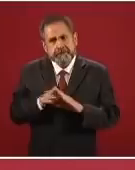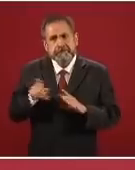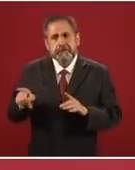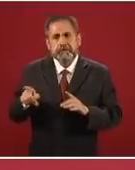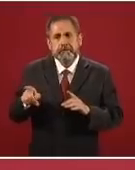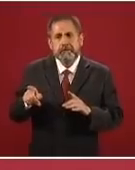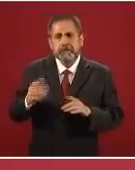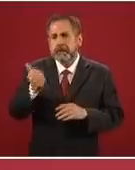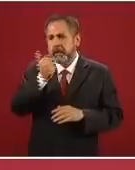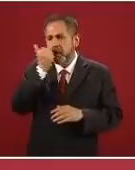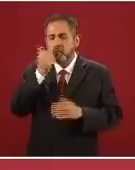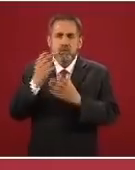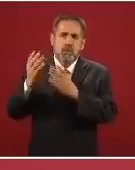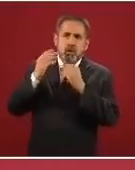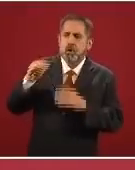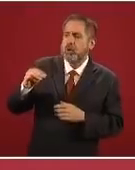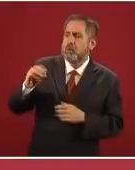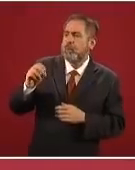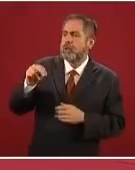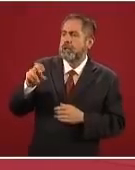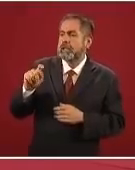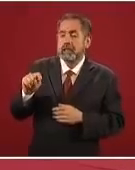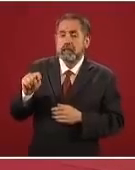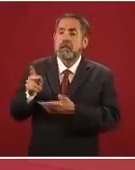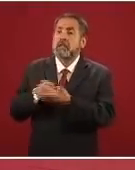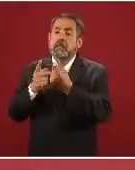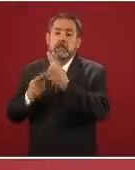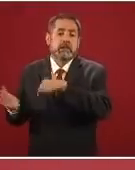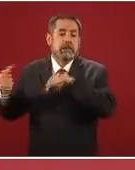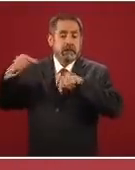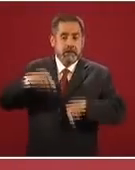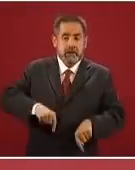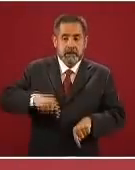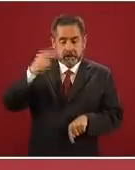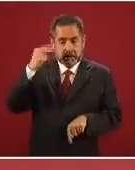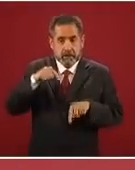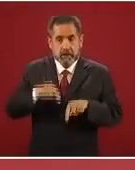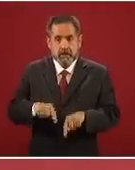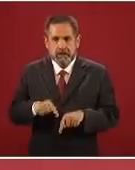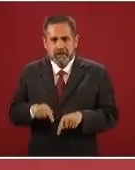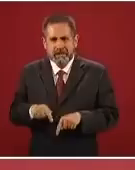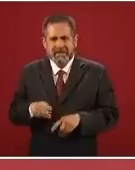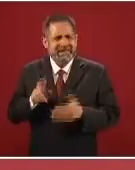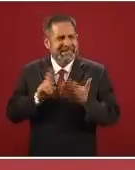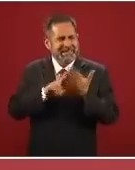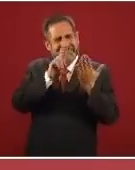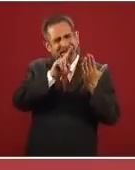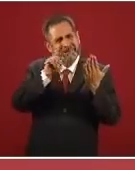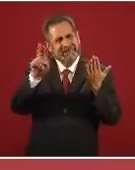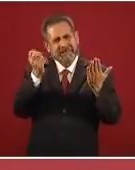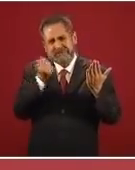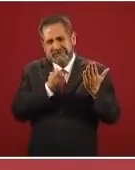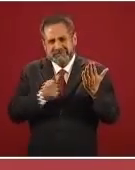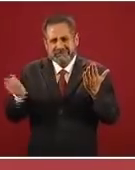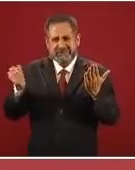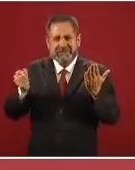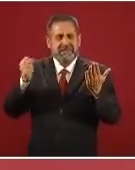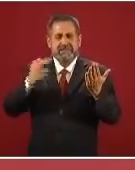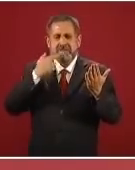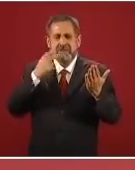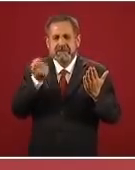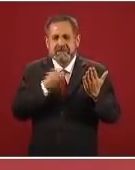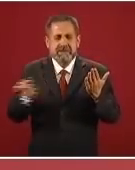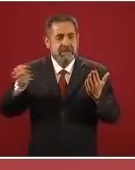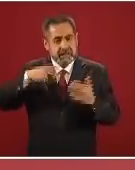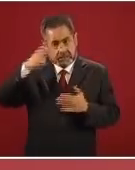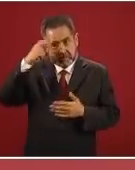Estuvo de alumno de Monet y regresa y es el gran pintor, uno de los mejores pintores